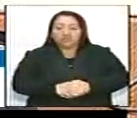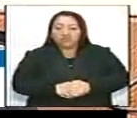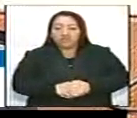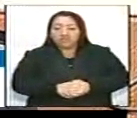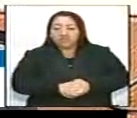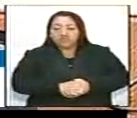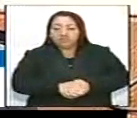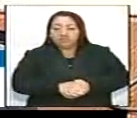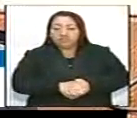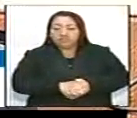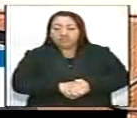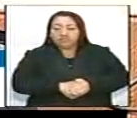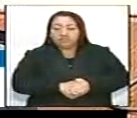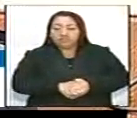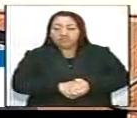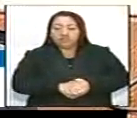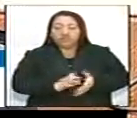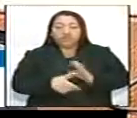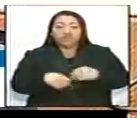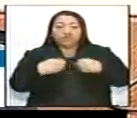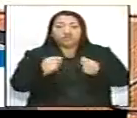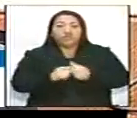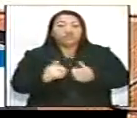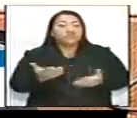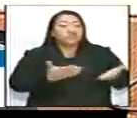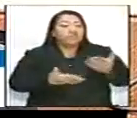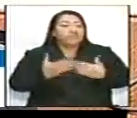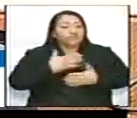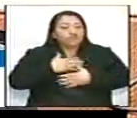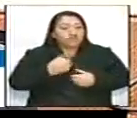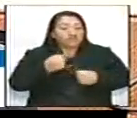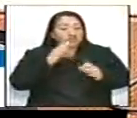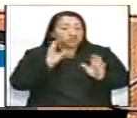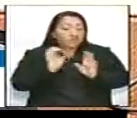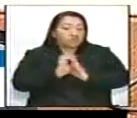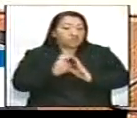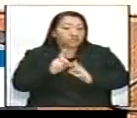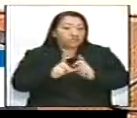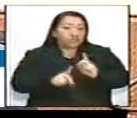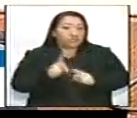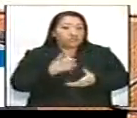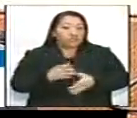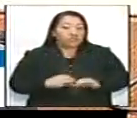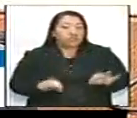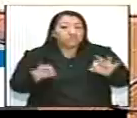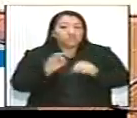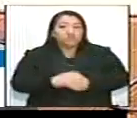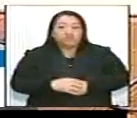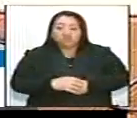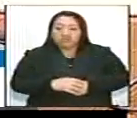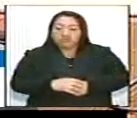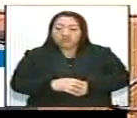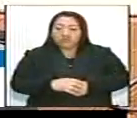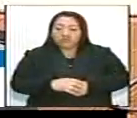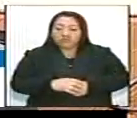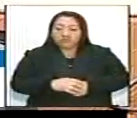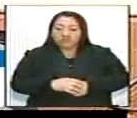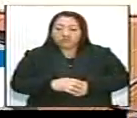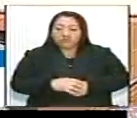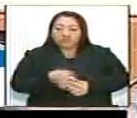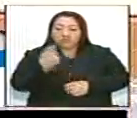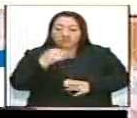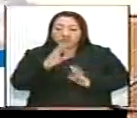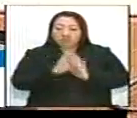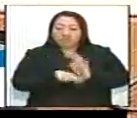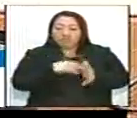Luego tienen que ver con condiciones que se dan también en los servicios de salud. Por ejemplo, uno de los aspectos importantes para aminorar